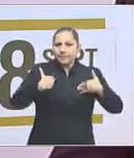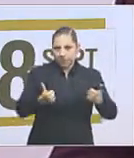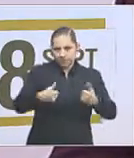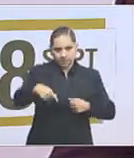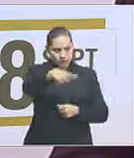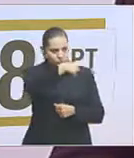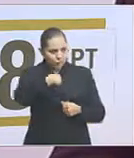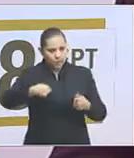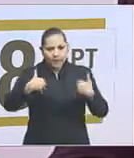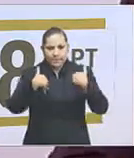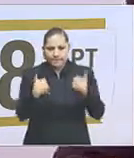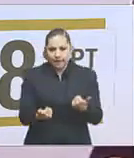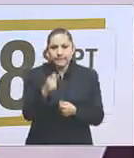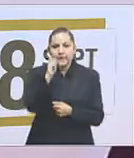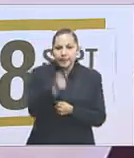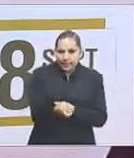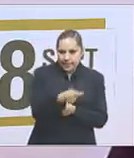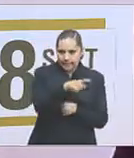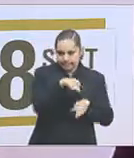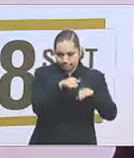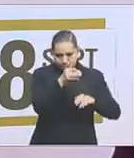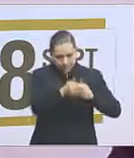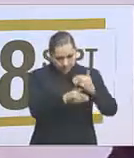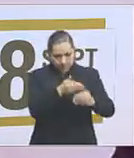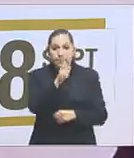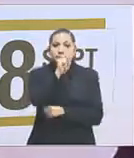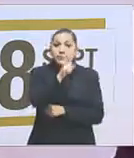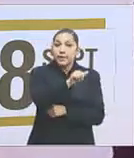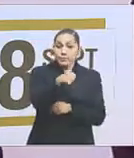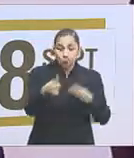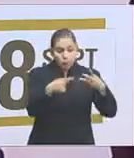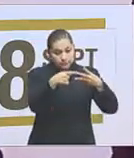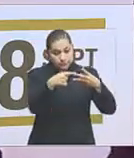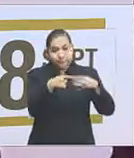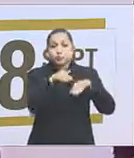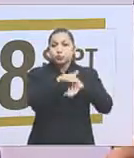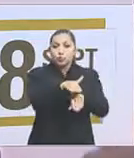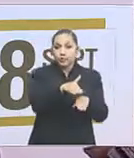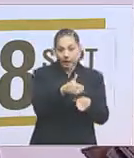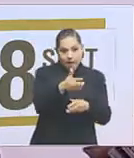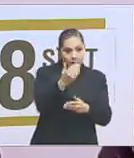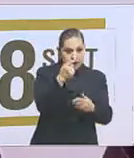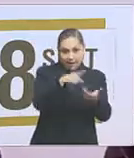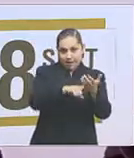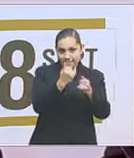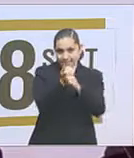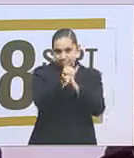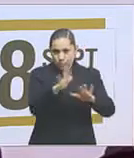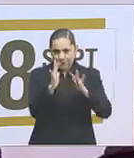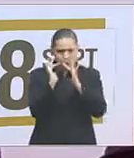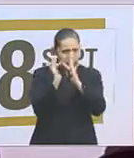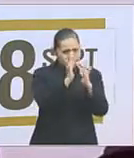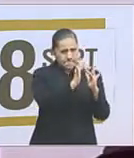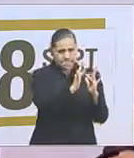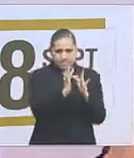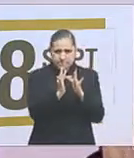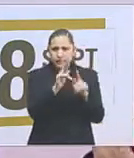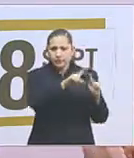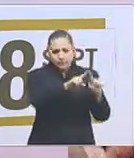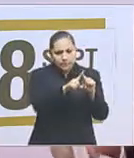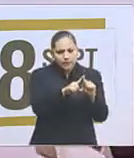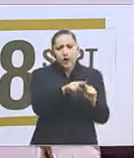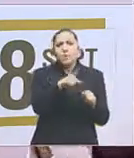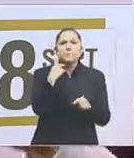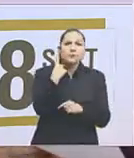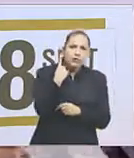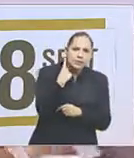segura parte la segunda parte hablaré sobre algunos de los efectos que ha tenido esta era de aceleración en la democracia y en la política y